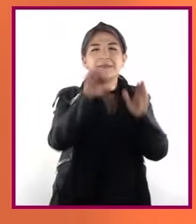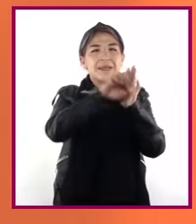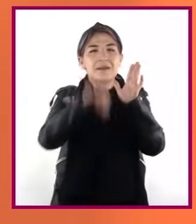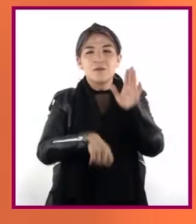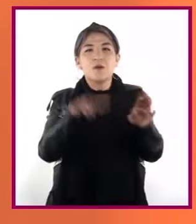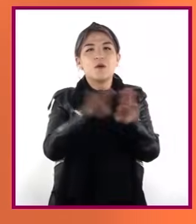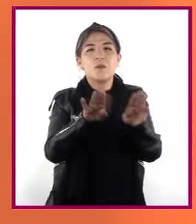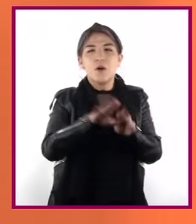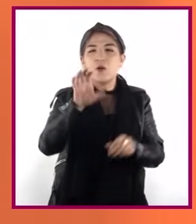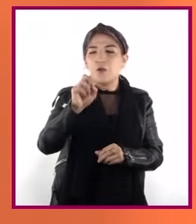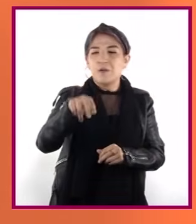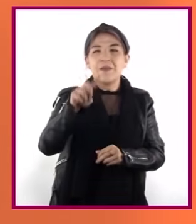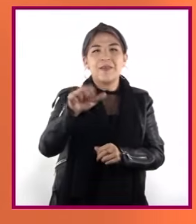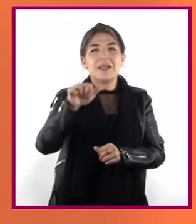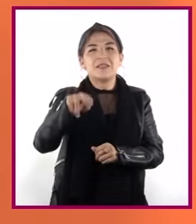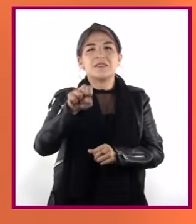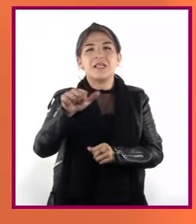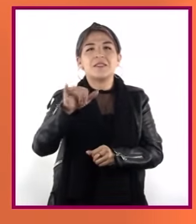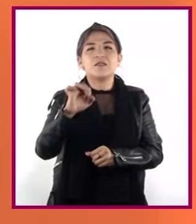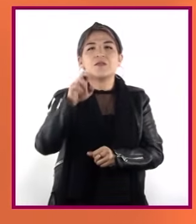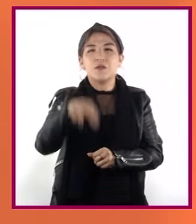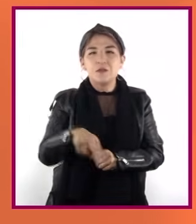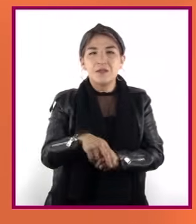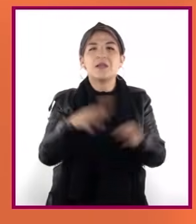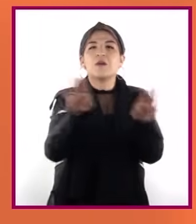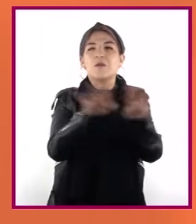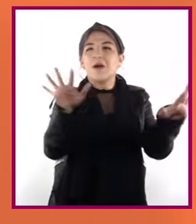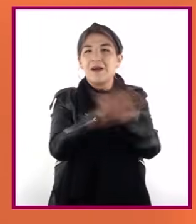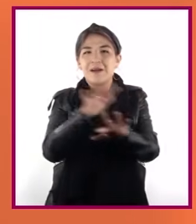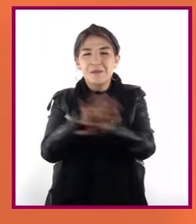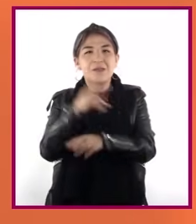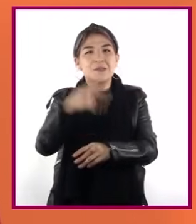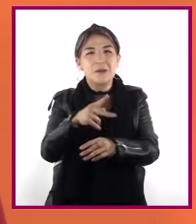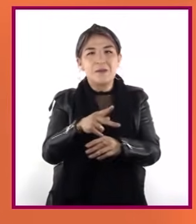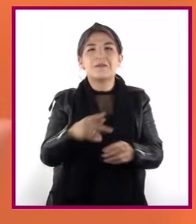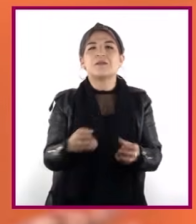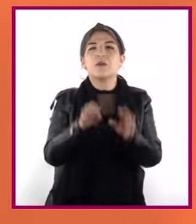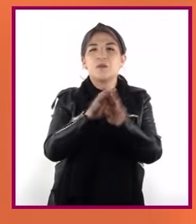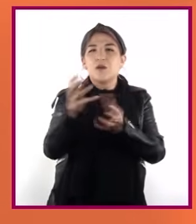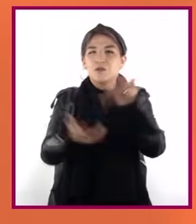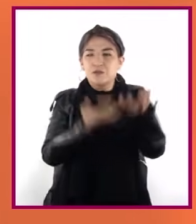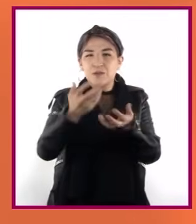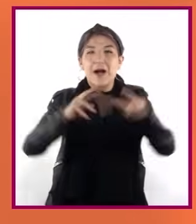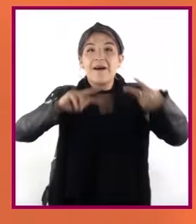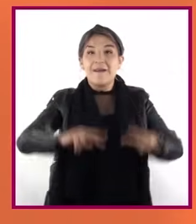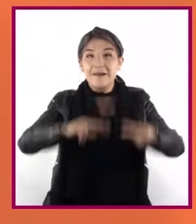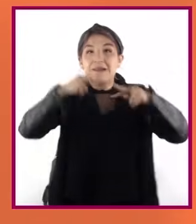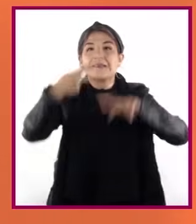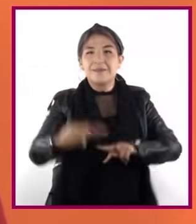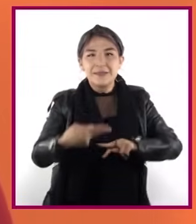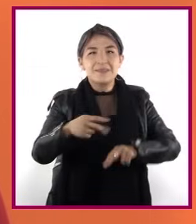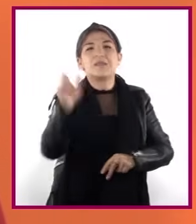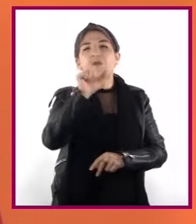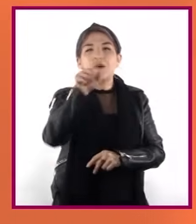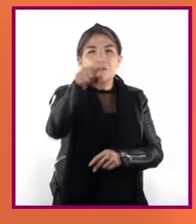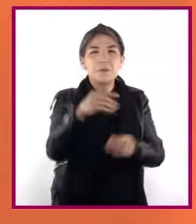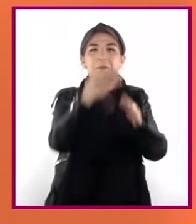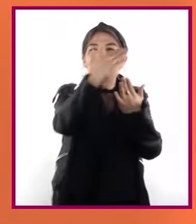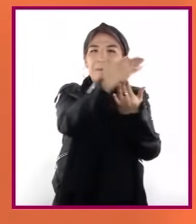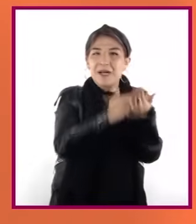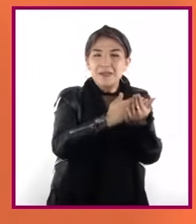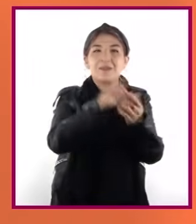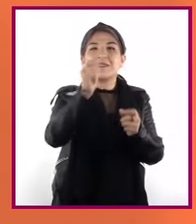de la condensación, la solidificación y la sublimación inversa que ocurre al disminuir